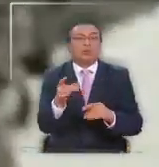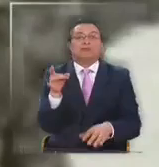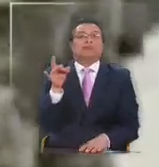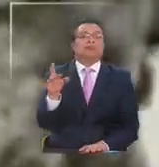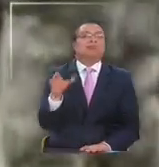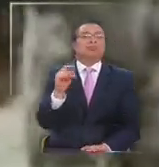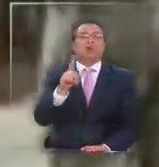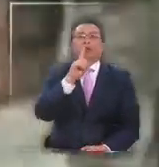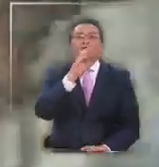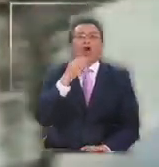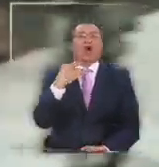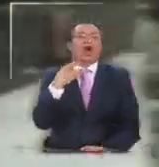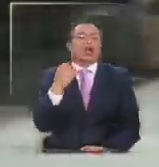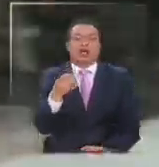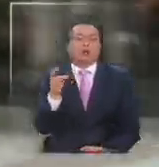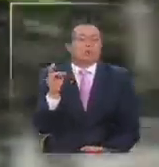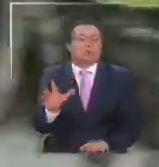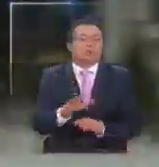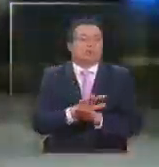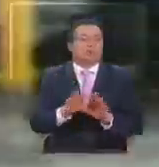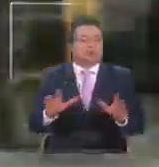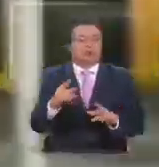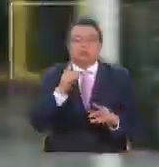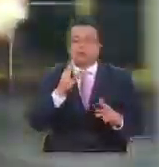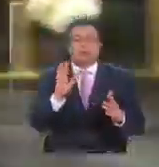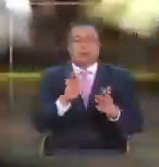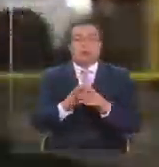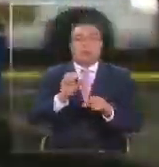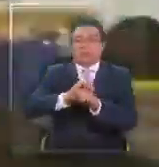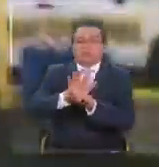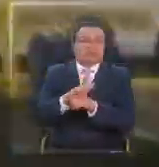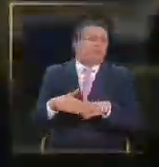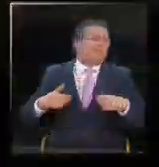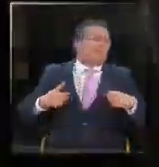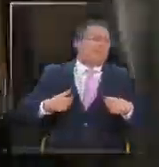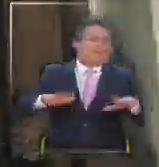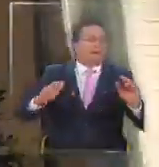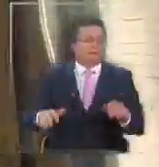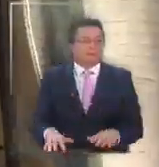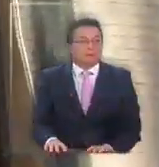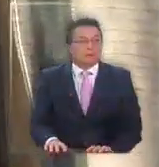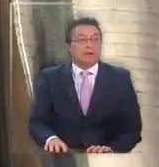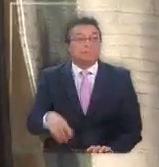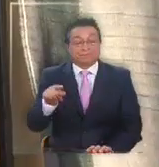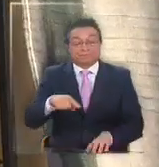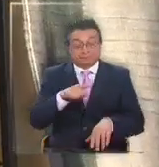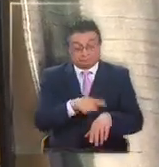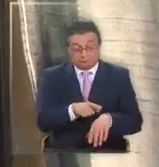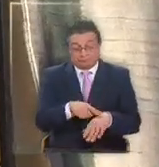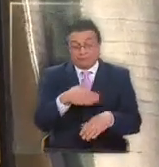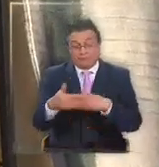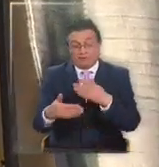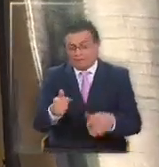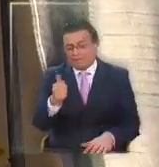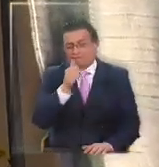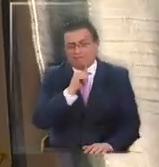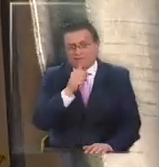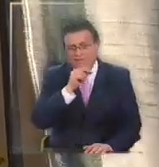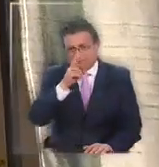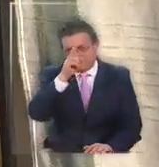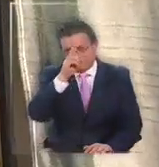de excepción y omitiendo por completo que enfrentamos una pandemia. Por los momentos que estamos pasando, la falta de